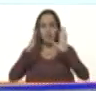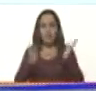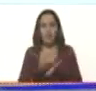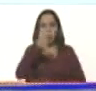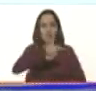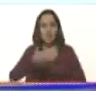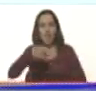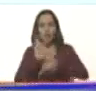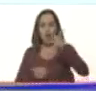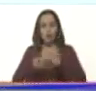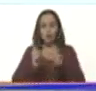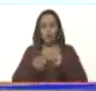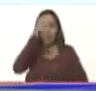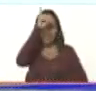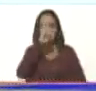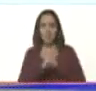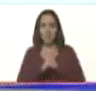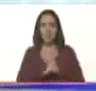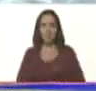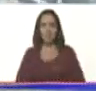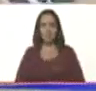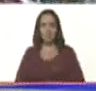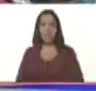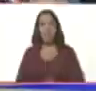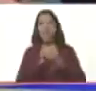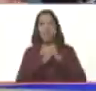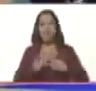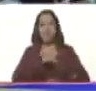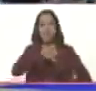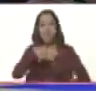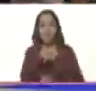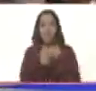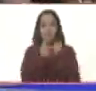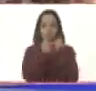Alguna Discapacidad. Y todo nuestro amor